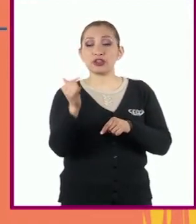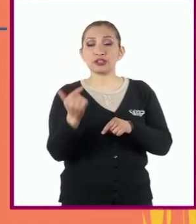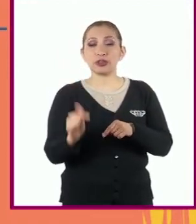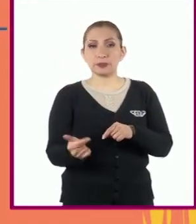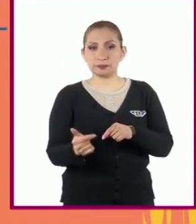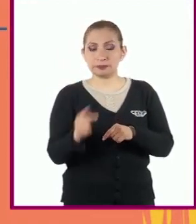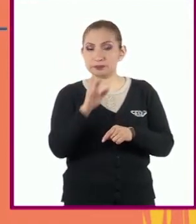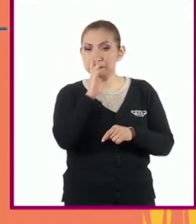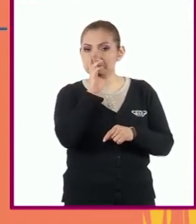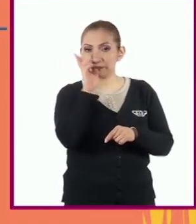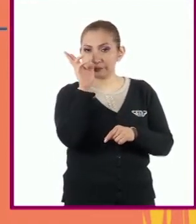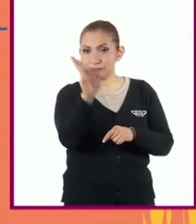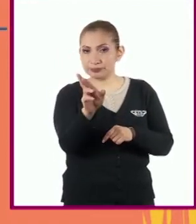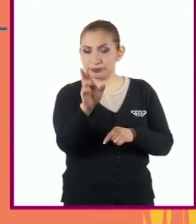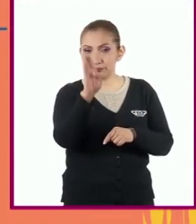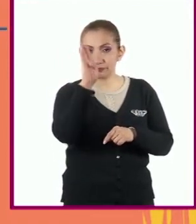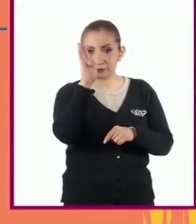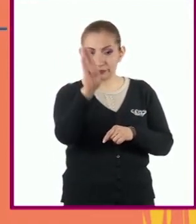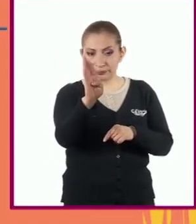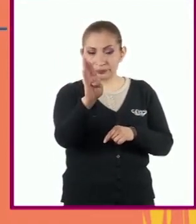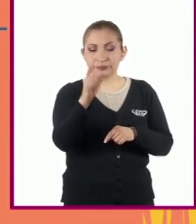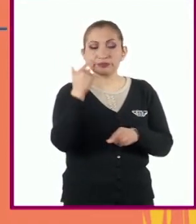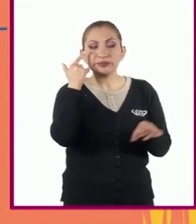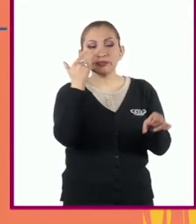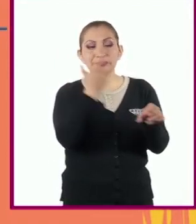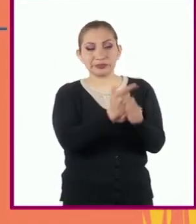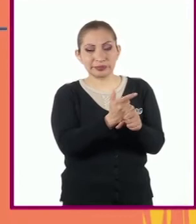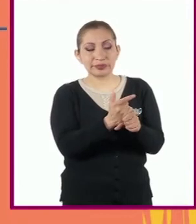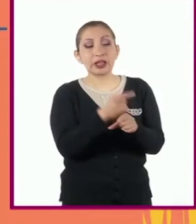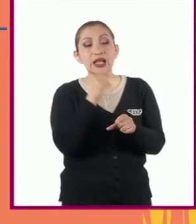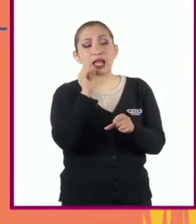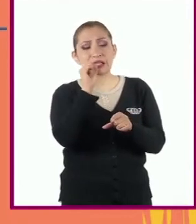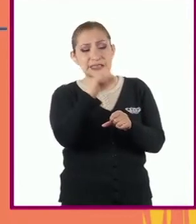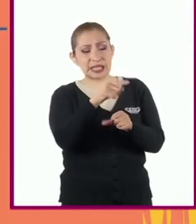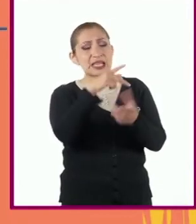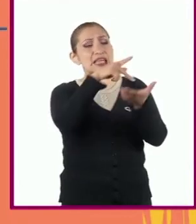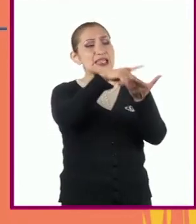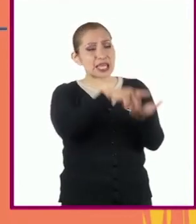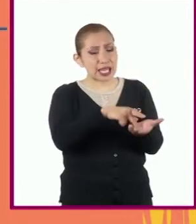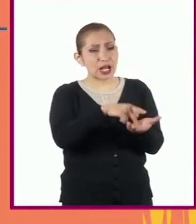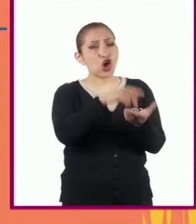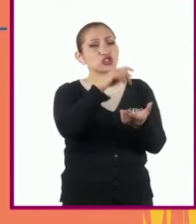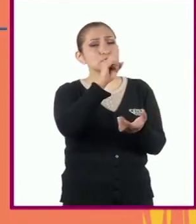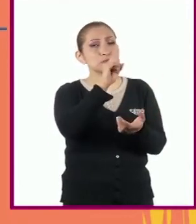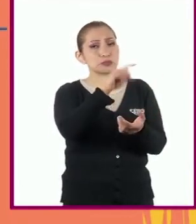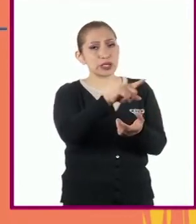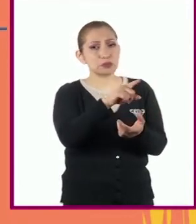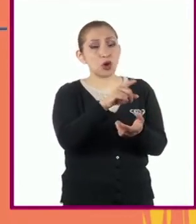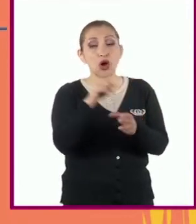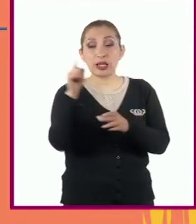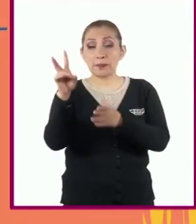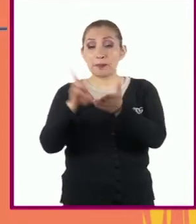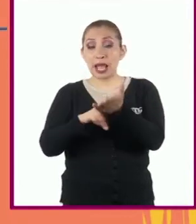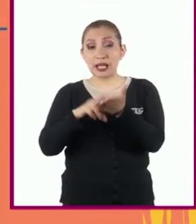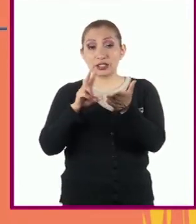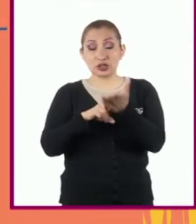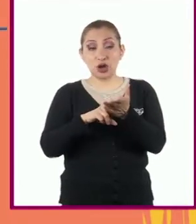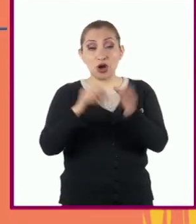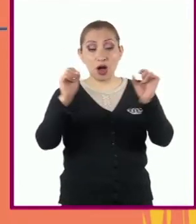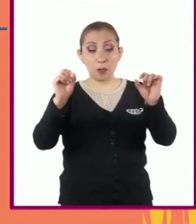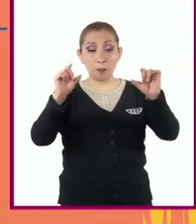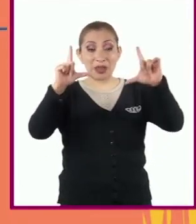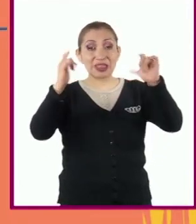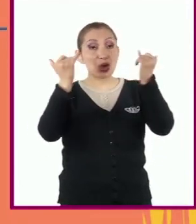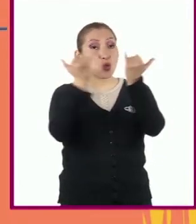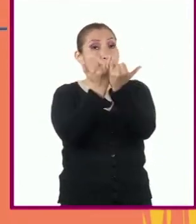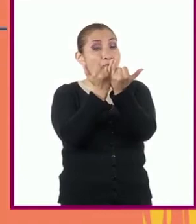su respuesta del inciso B, identifica que en tanto los kilogramos de tortillas como el costo aumentan en